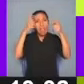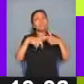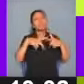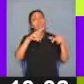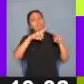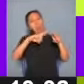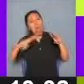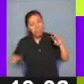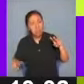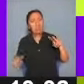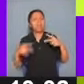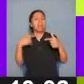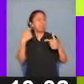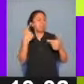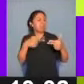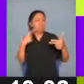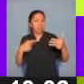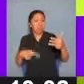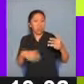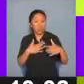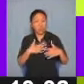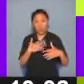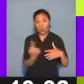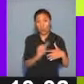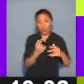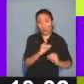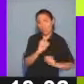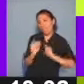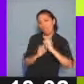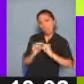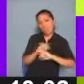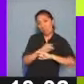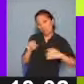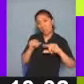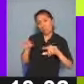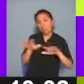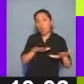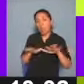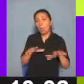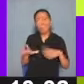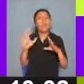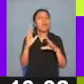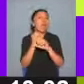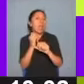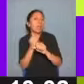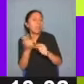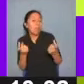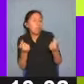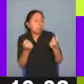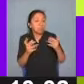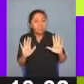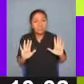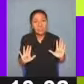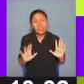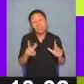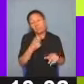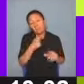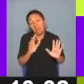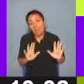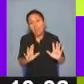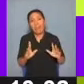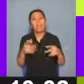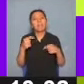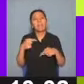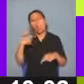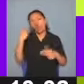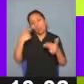de Yala uno le le da la información de cómo poder moverse acá en la ciudad agencia de viaje también si lo necesitan o si lo requieren se